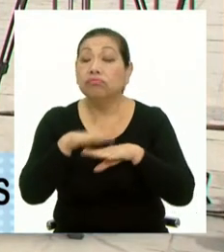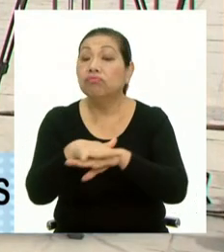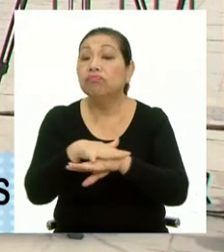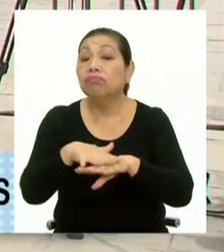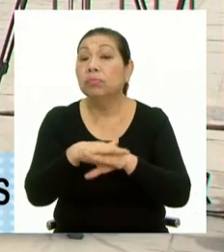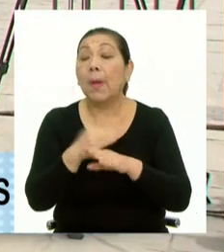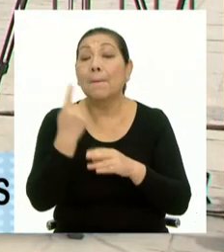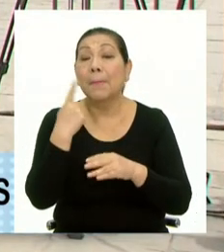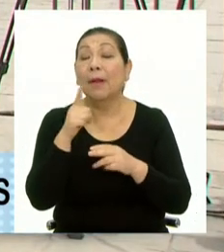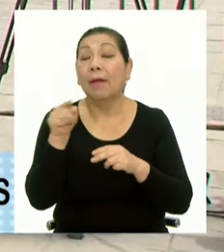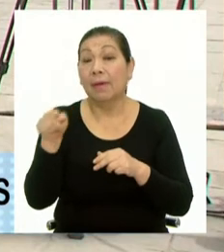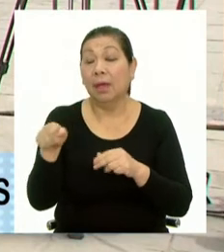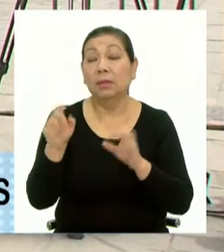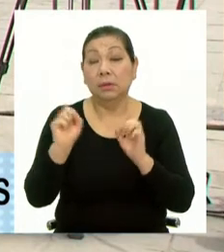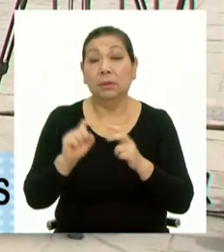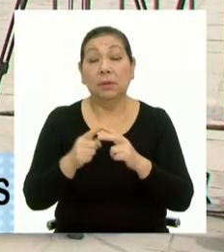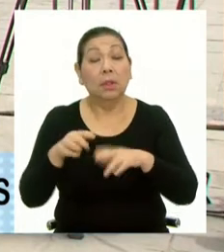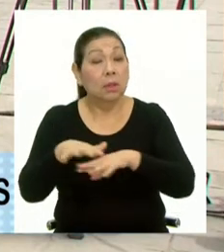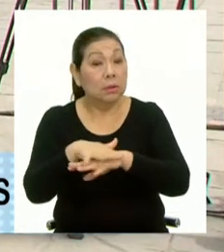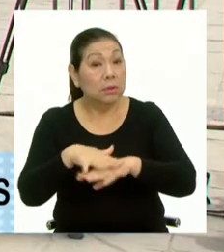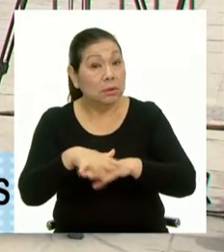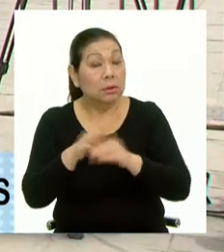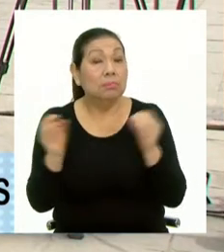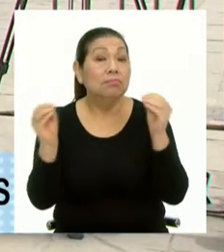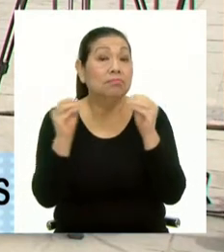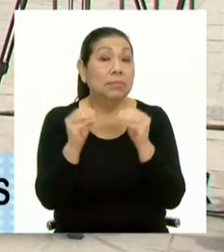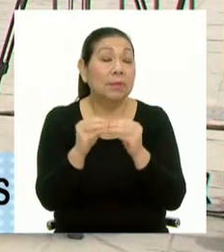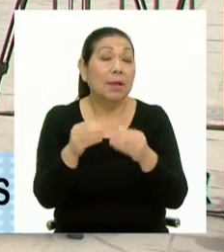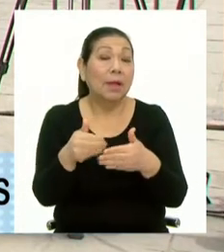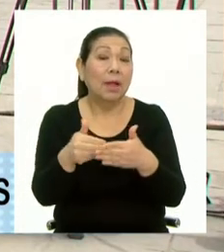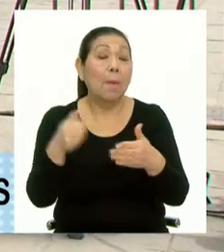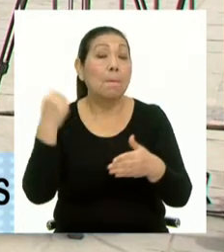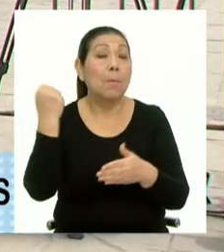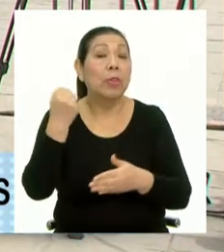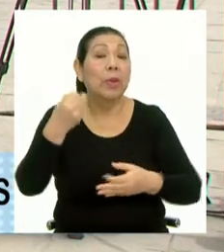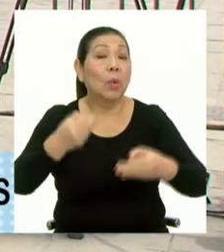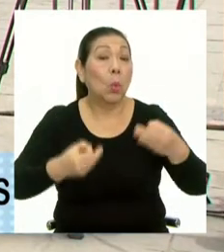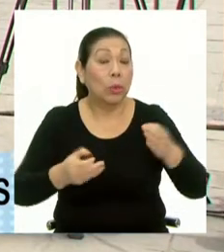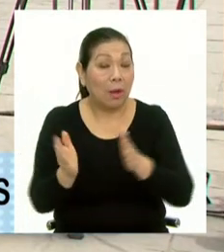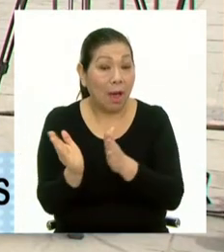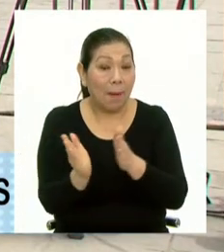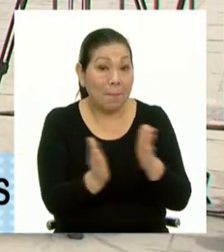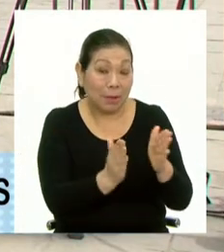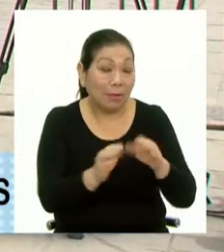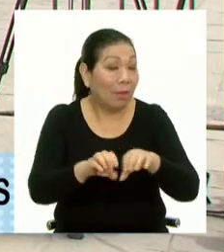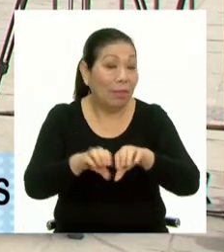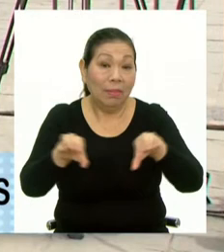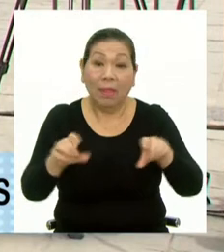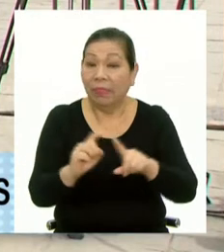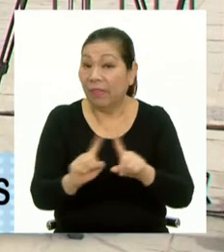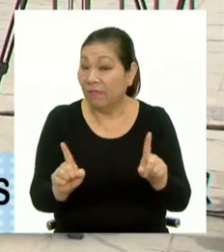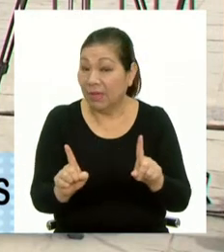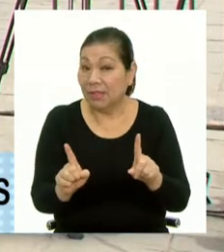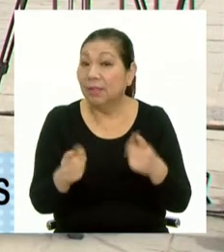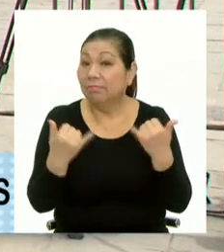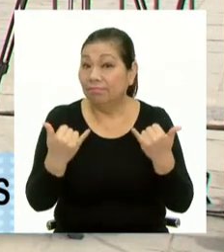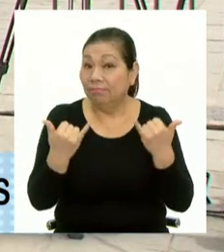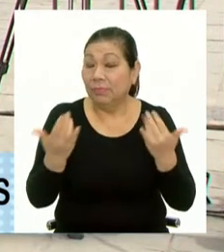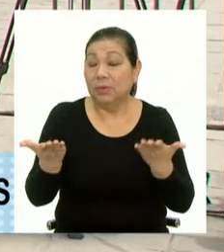pertinentes para que se inicie este proceso ante el Poder Judicial. Ha señalado entonces, si bien es cierto, este